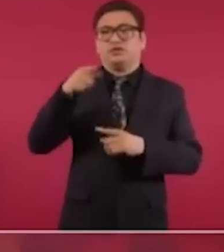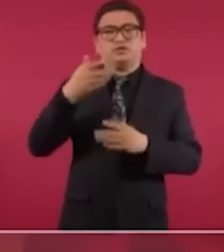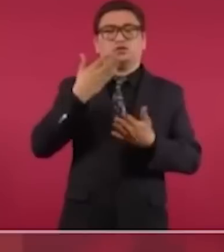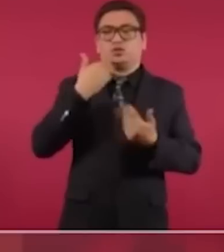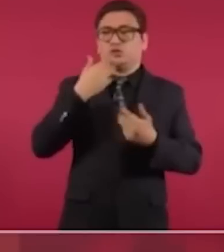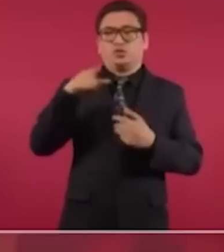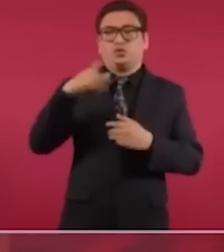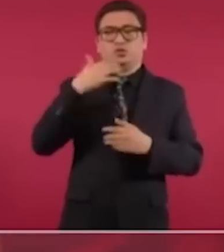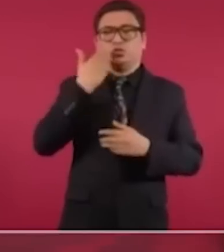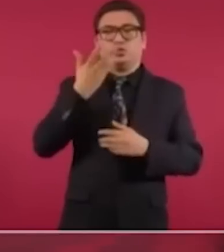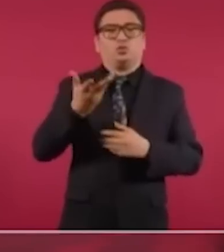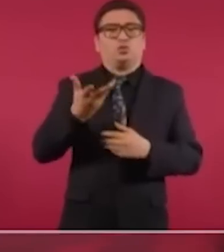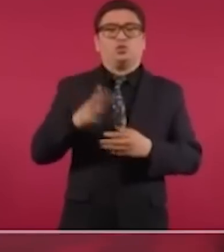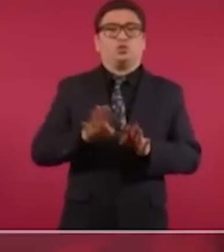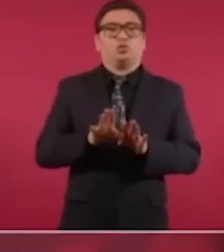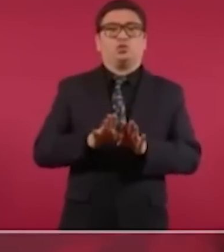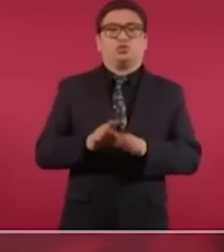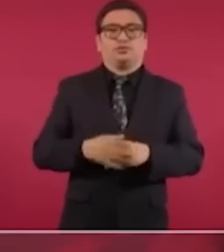intenciones